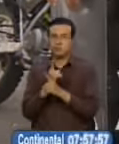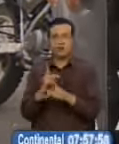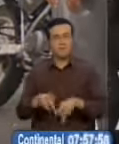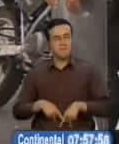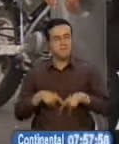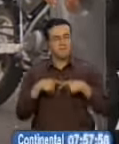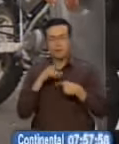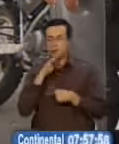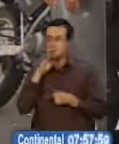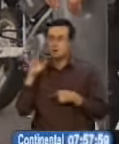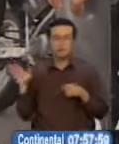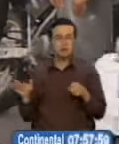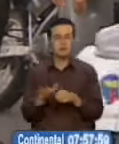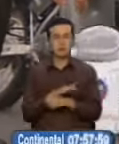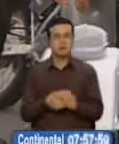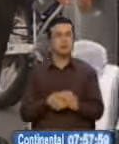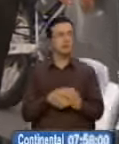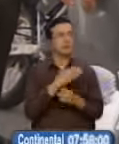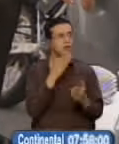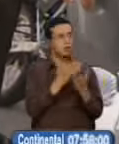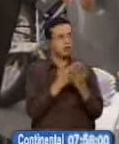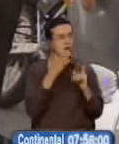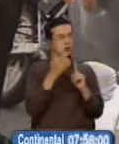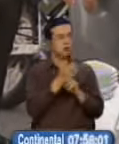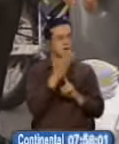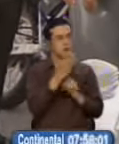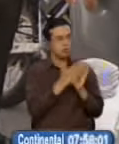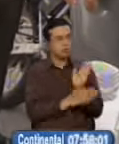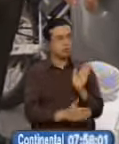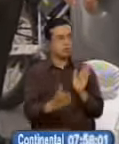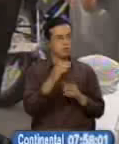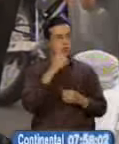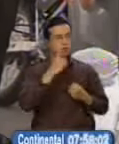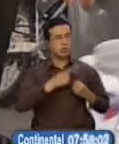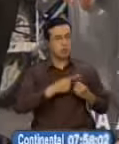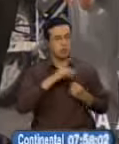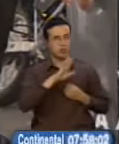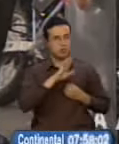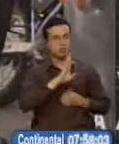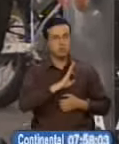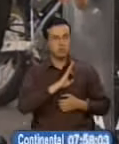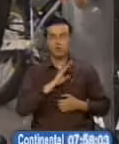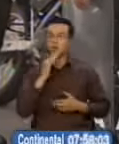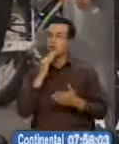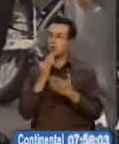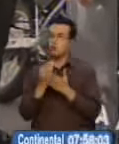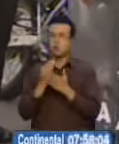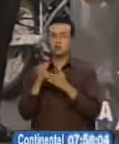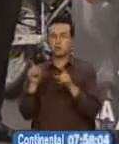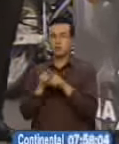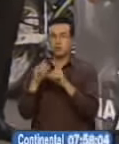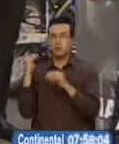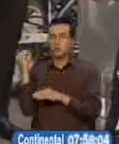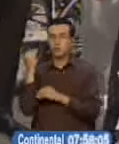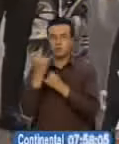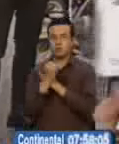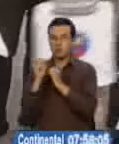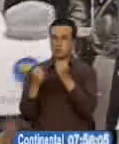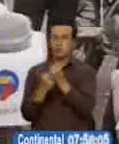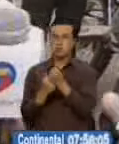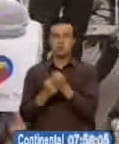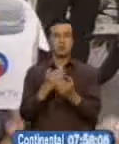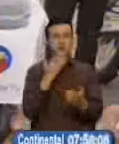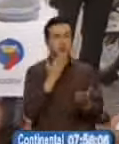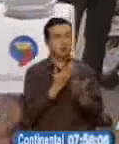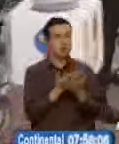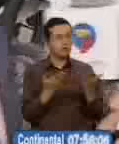vivirlo 100%. Profe, éxitos en esta nueva etapa en Deportivo Quito como entrenadora. Gracias, Diego, y lo mejor para los muchachos de Independiente. Muchísimas